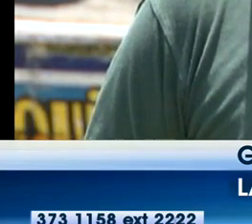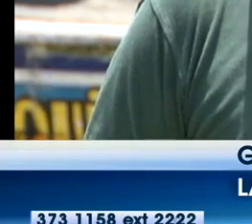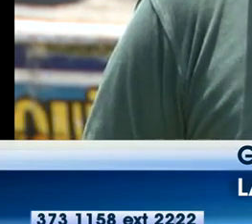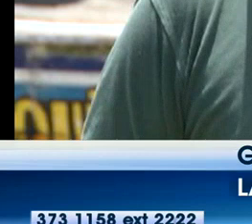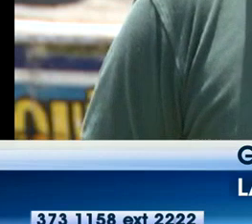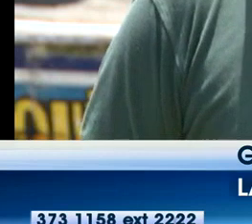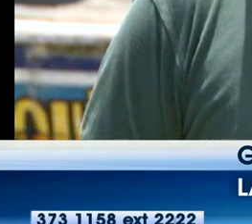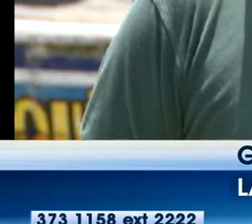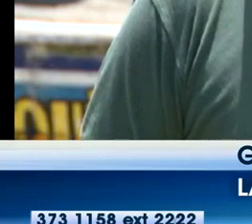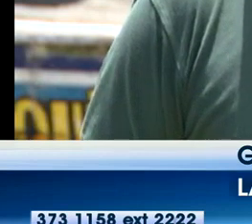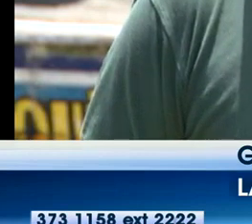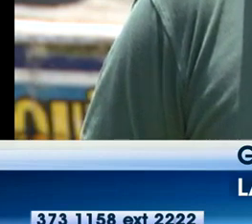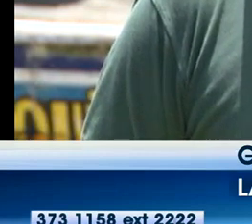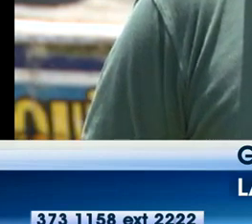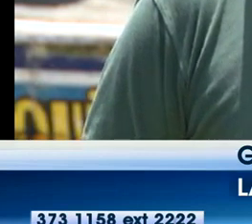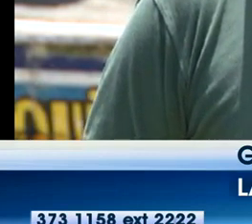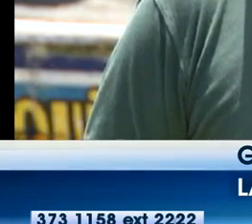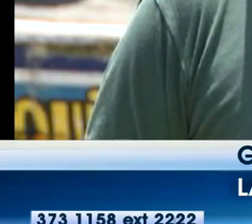zona